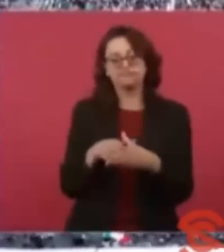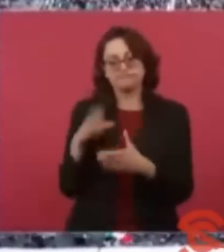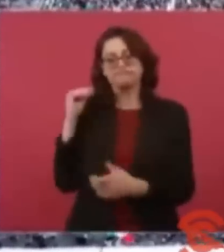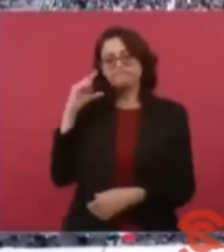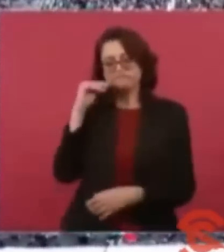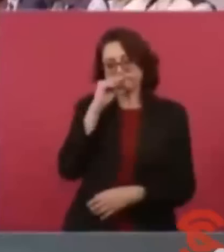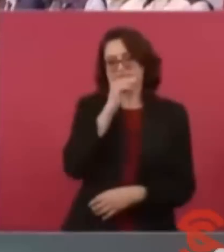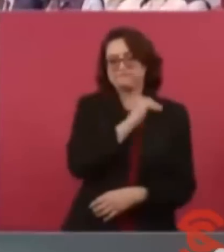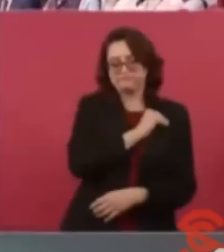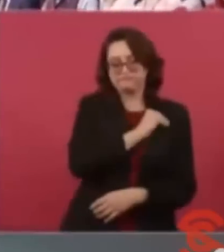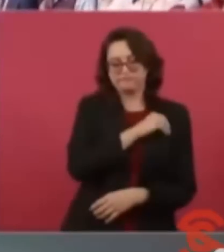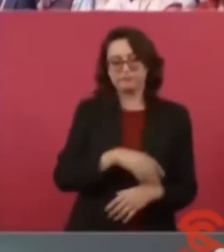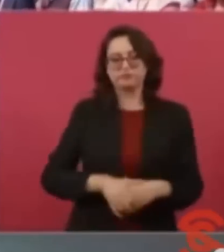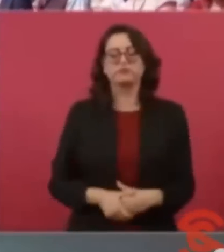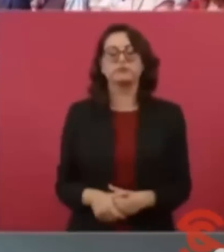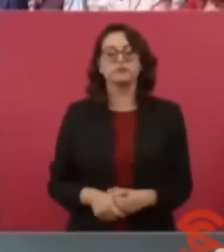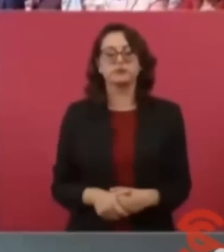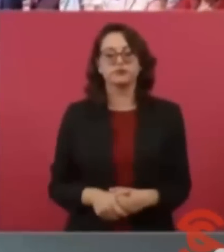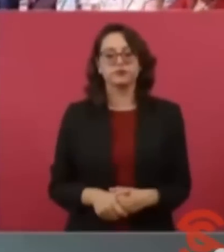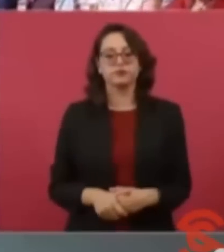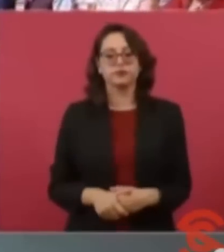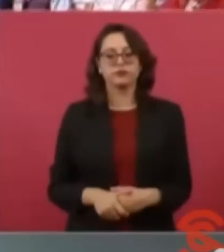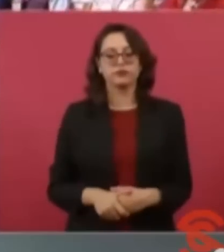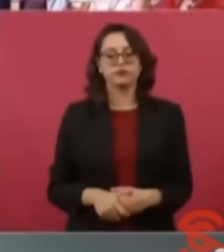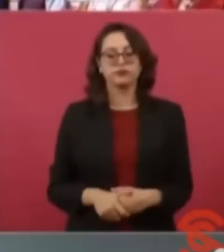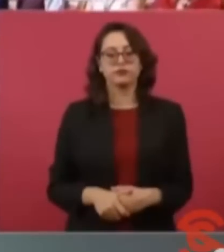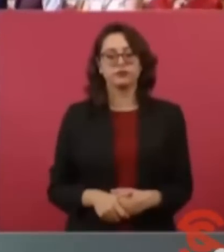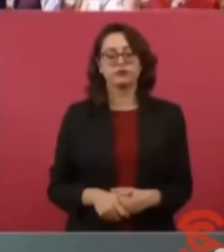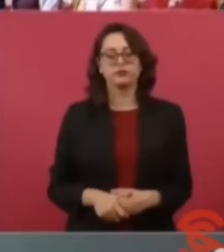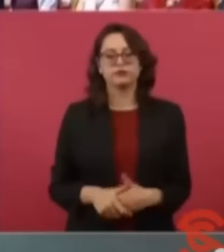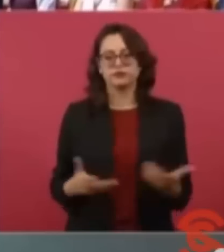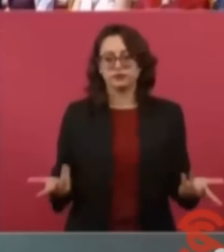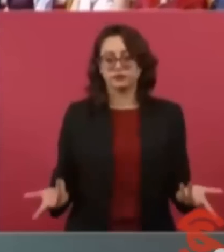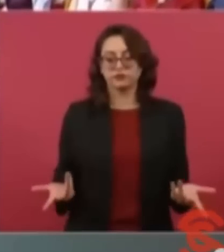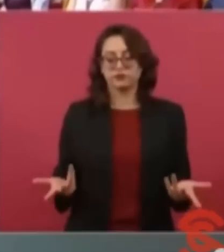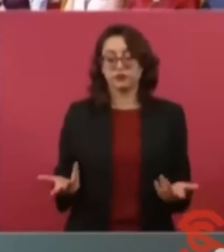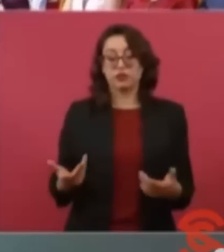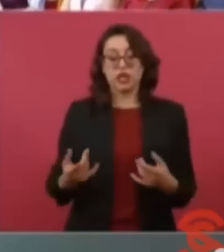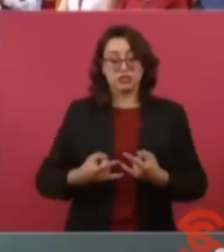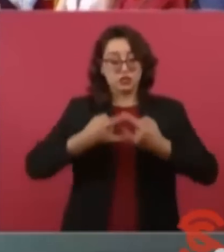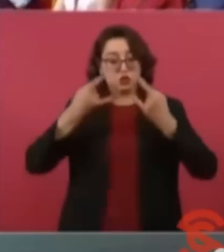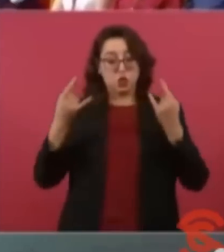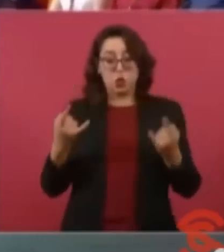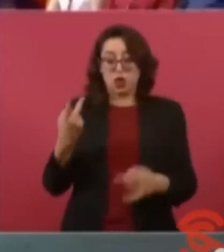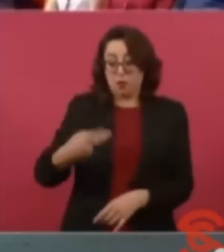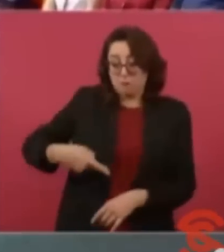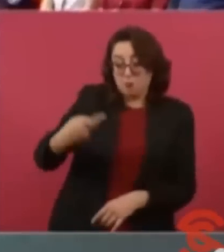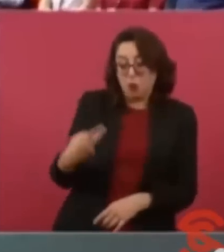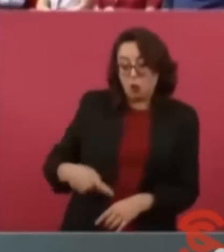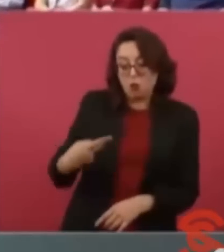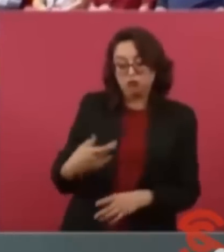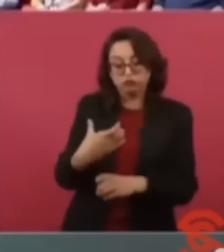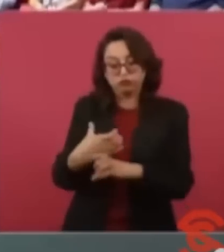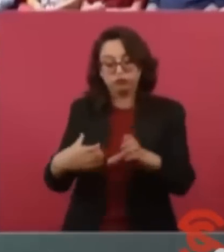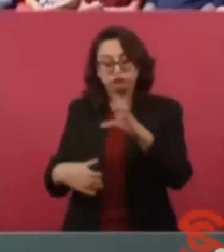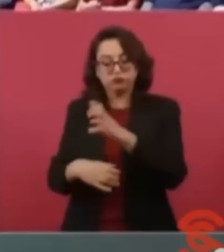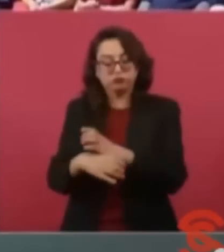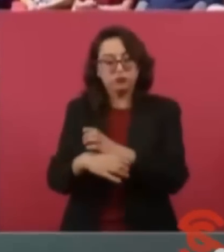Seguimos recuperando piezas arqueológicas robadas o trasladadas al